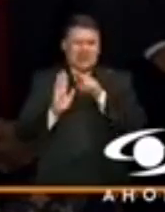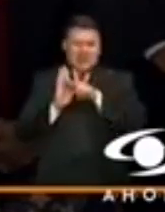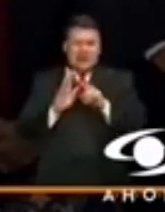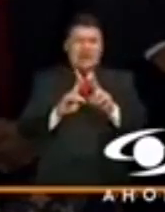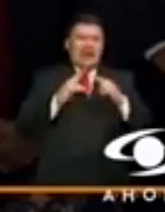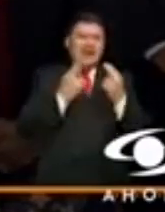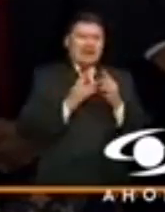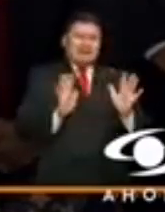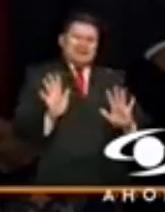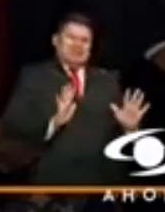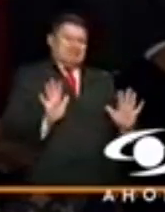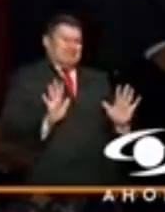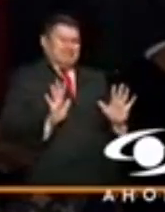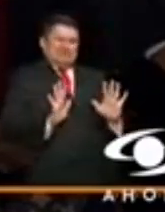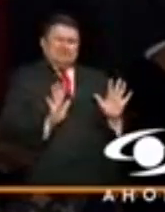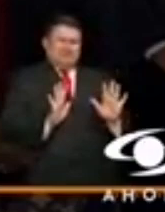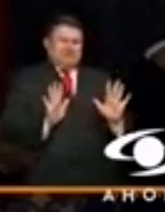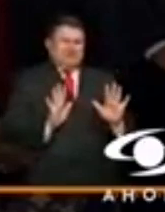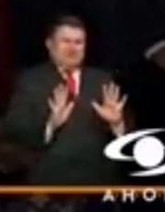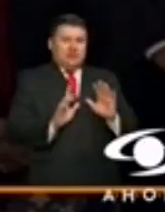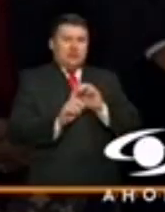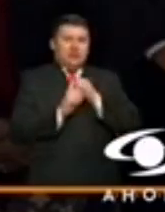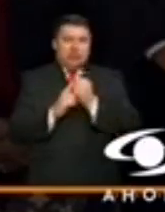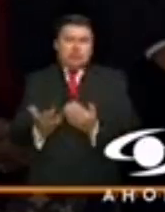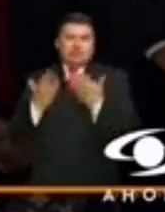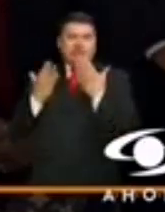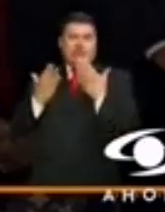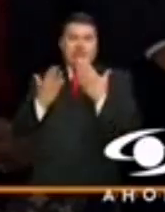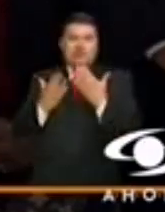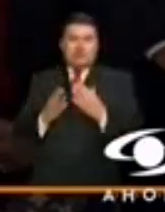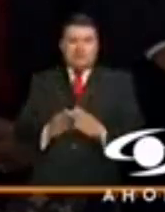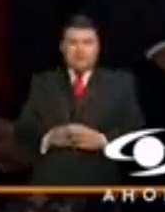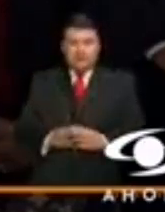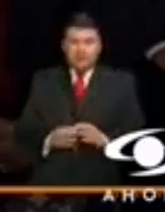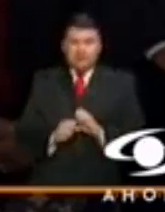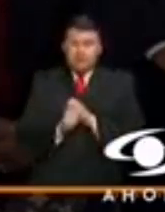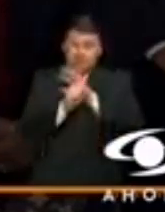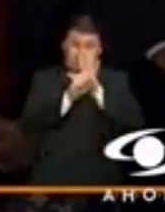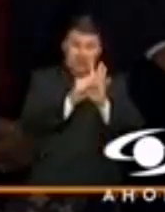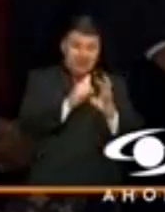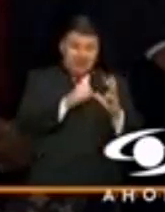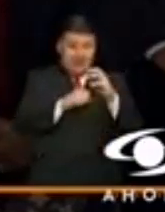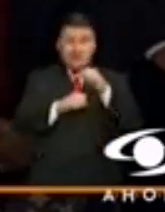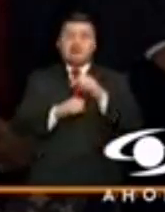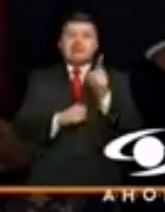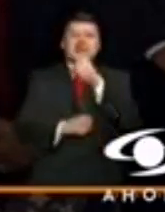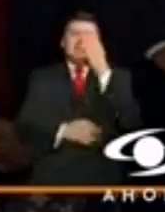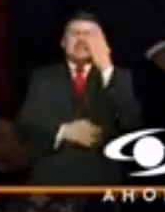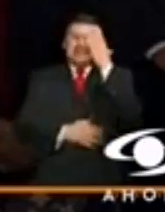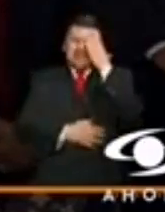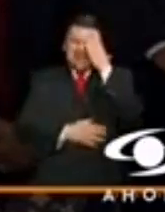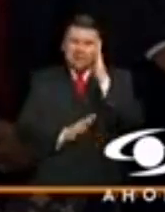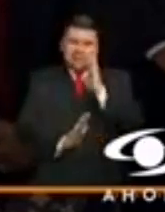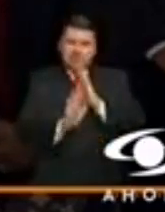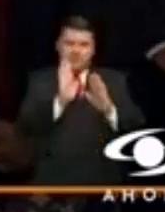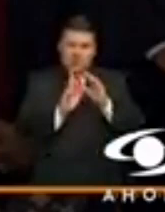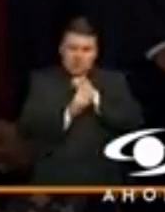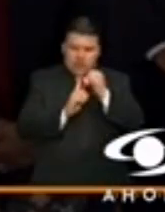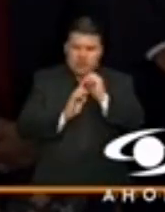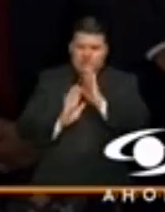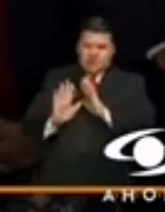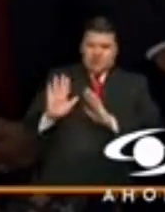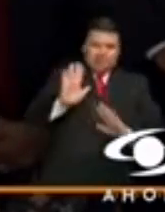para las reuniones también protege a la sociedad. El coronavirus, si sabemos aislarnos como